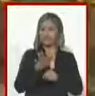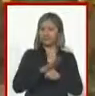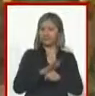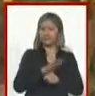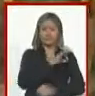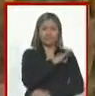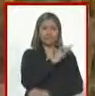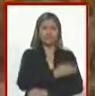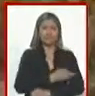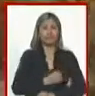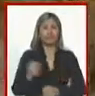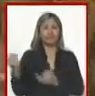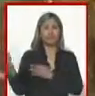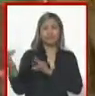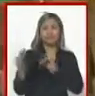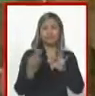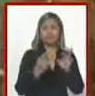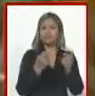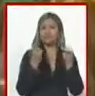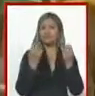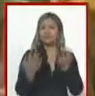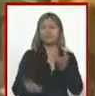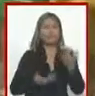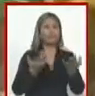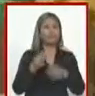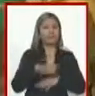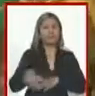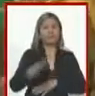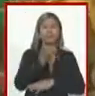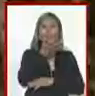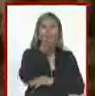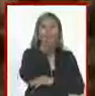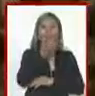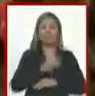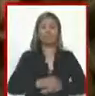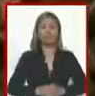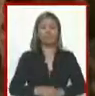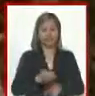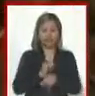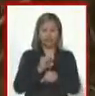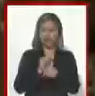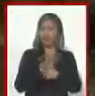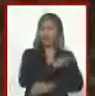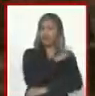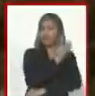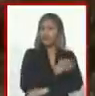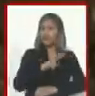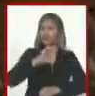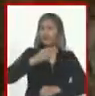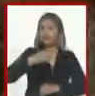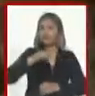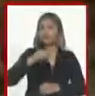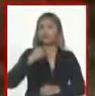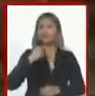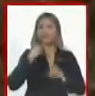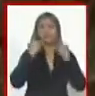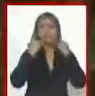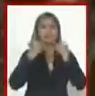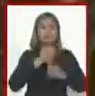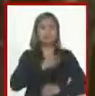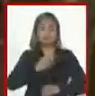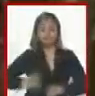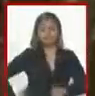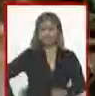bastante fuerte, no ha comido el fuego, bastante potrero, también monte alto. Los trabajos son arduos en la Chiquitanía. Según el reporte